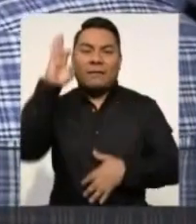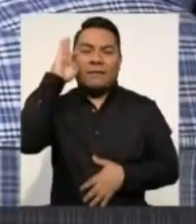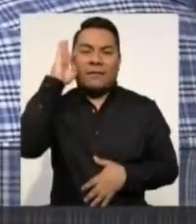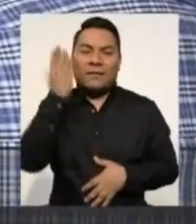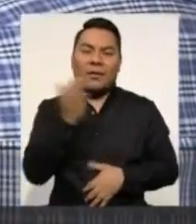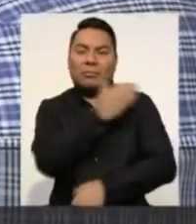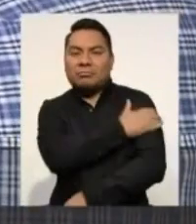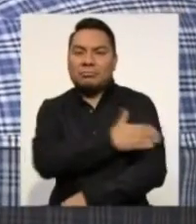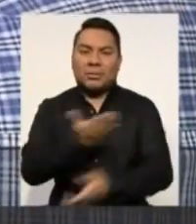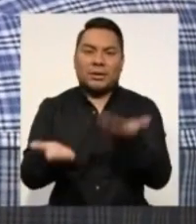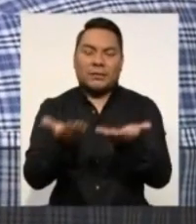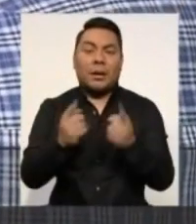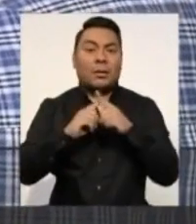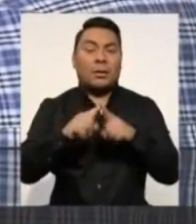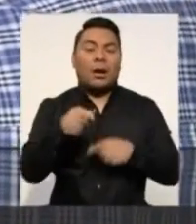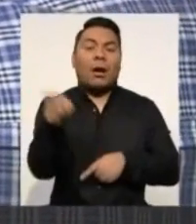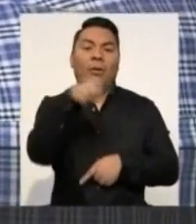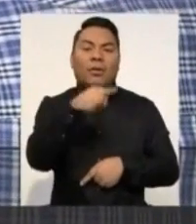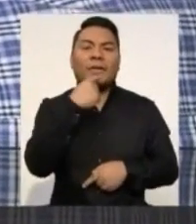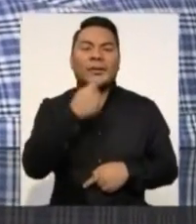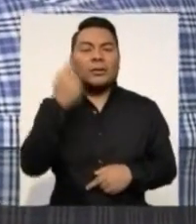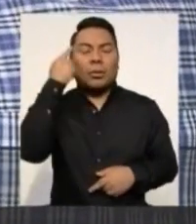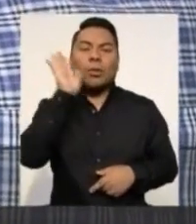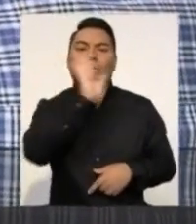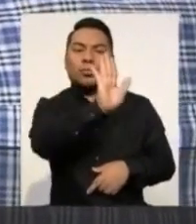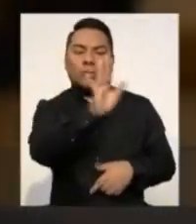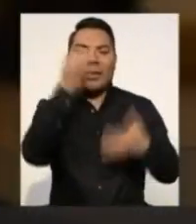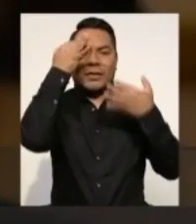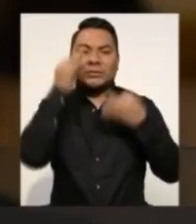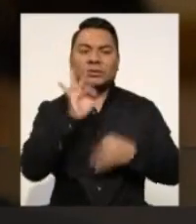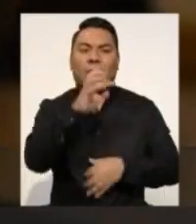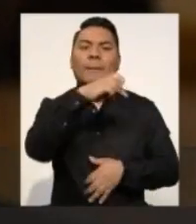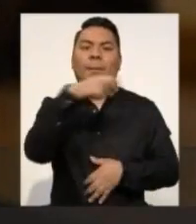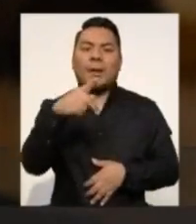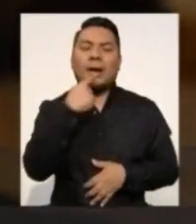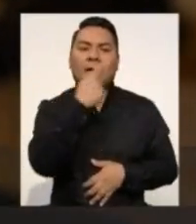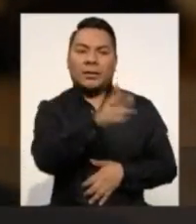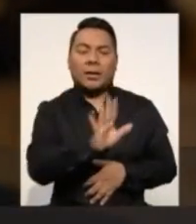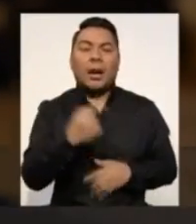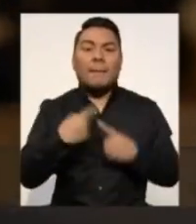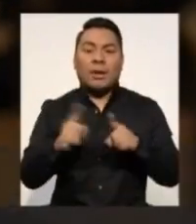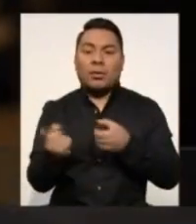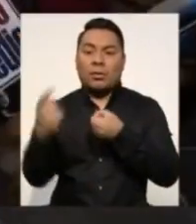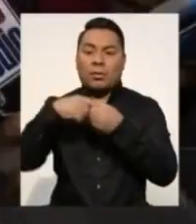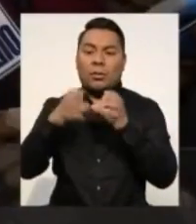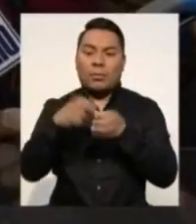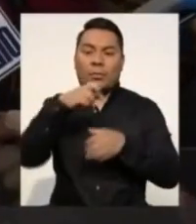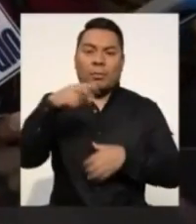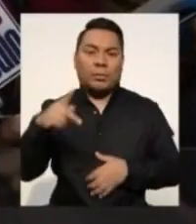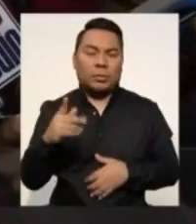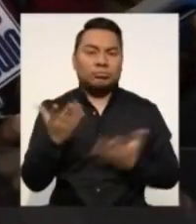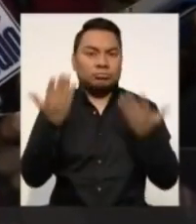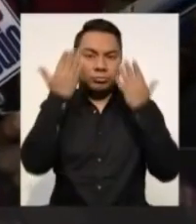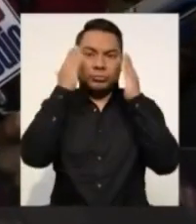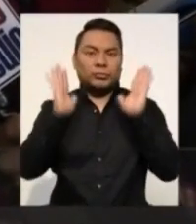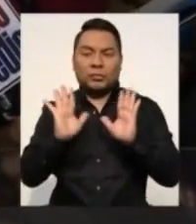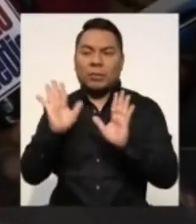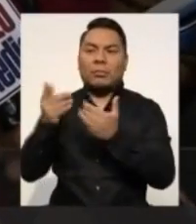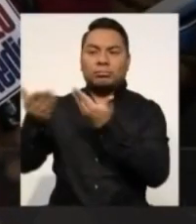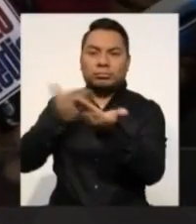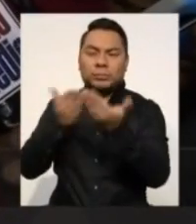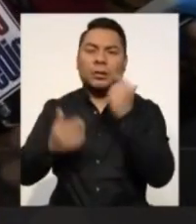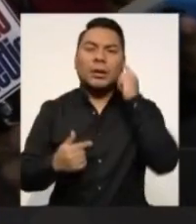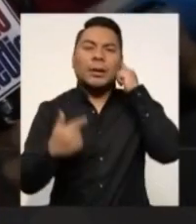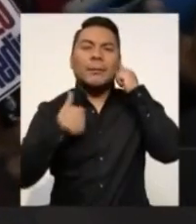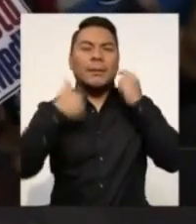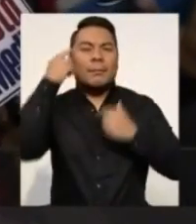Héctor Becerril aclaró que el indulto le compete solo al presidente de la República y no está en la agenda de Fuerza Popular. Me parece todo bastante raro.